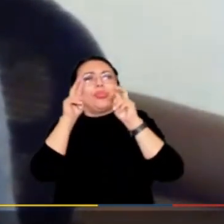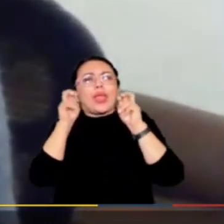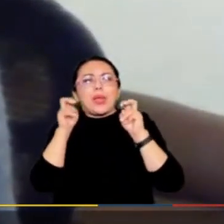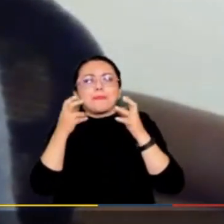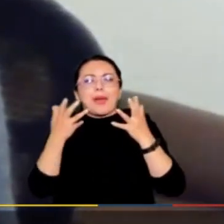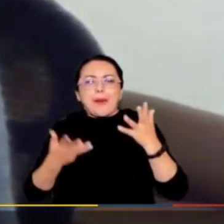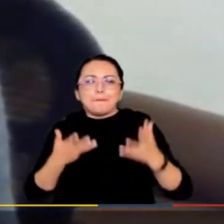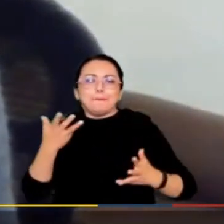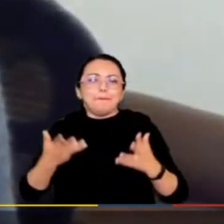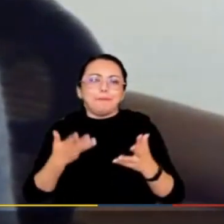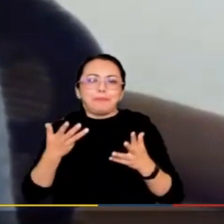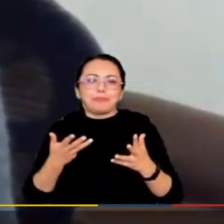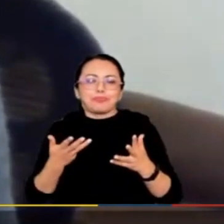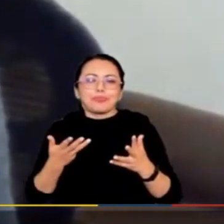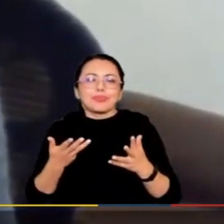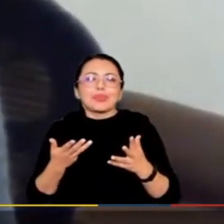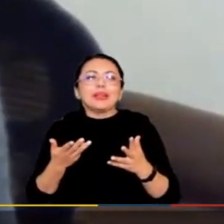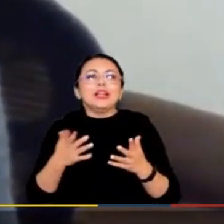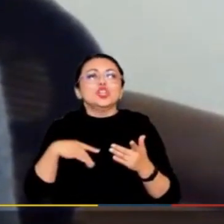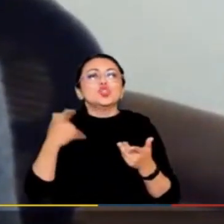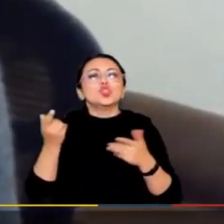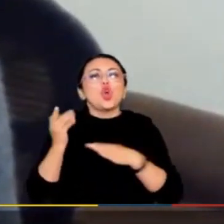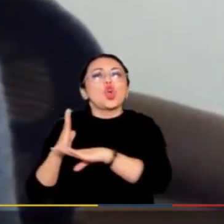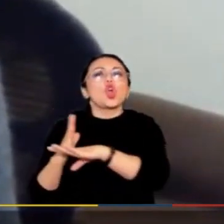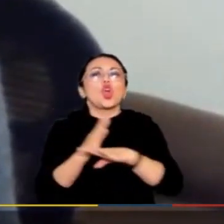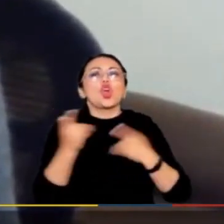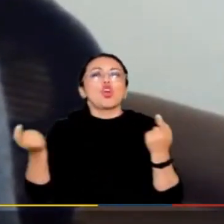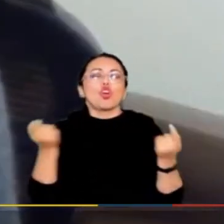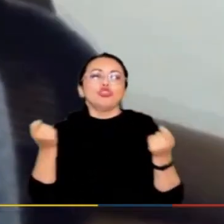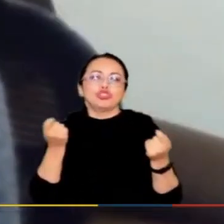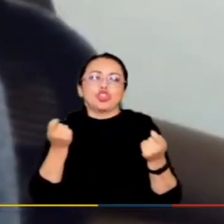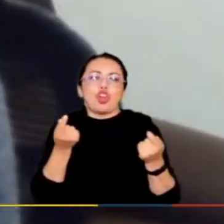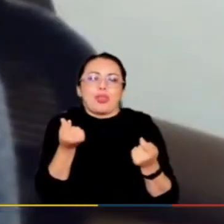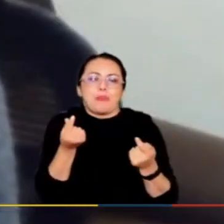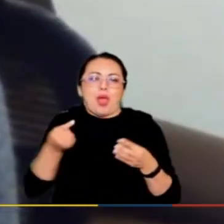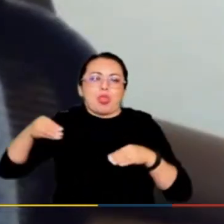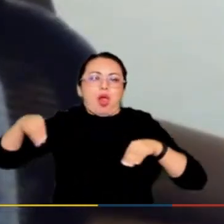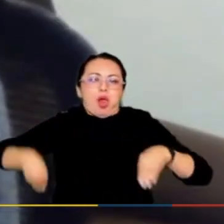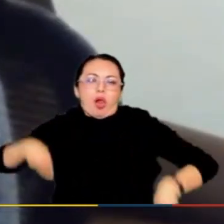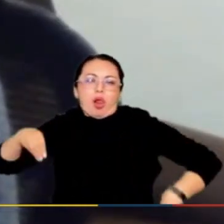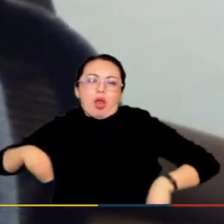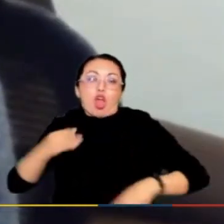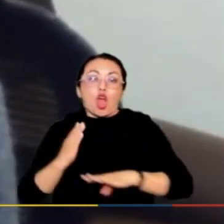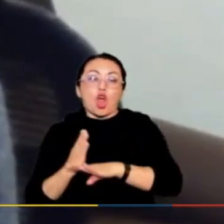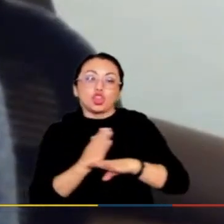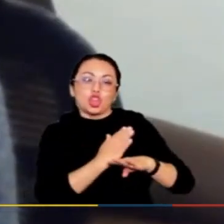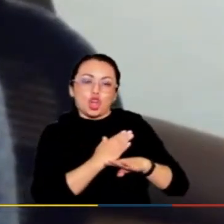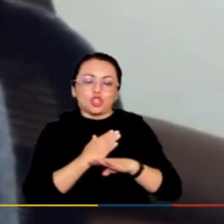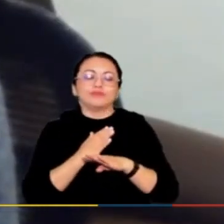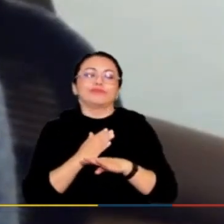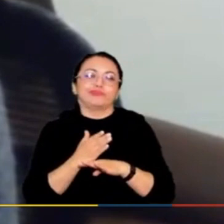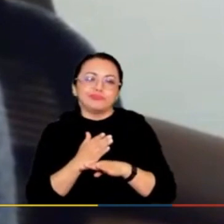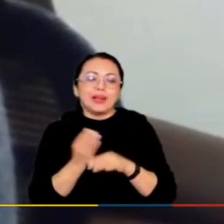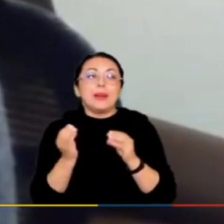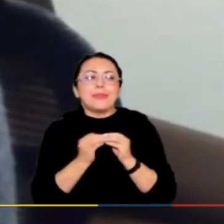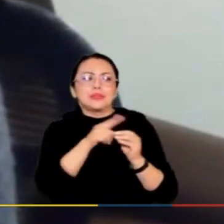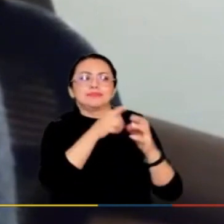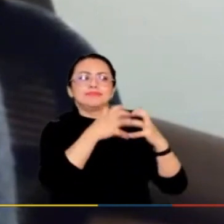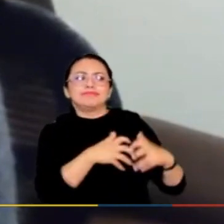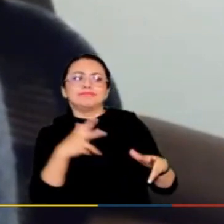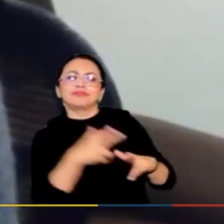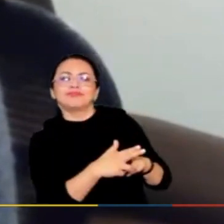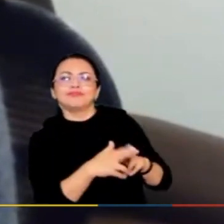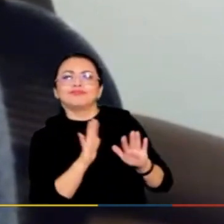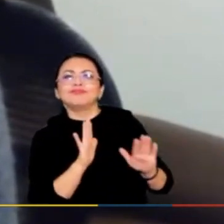de que el control de lavado de activos implica un deber adicional sobre el operador contractual